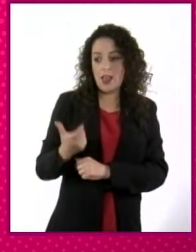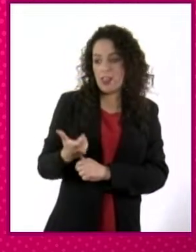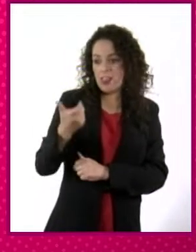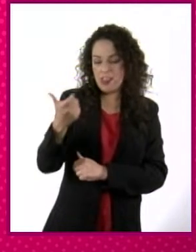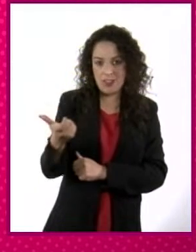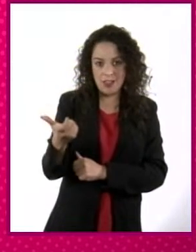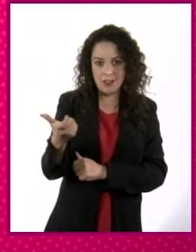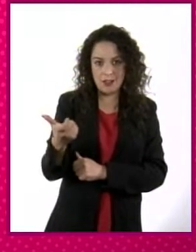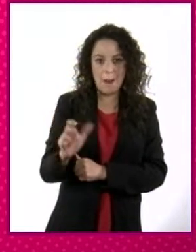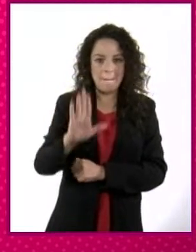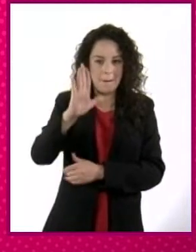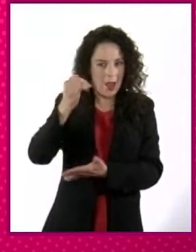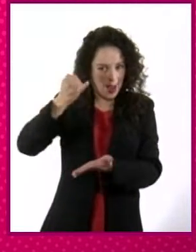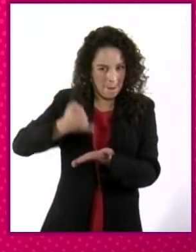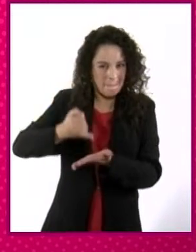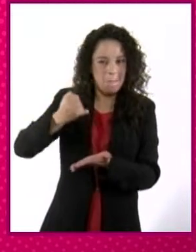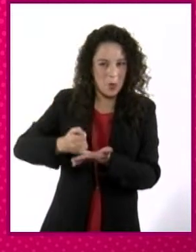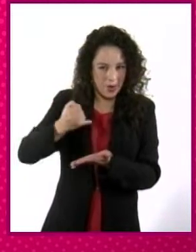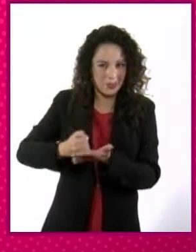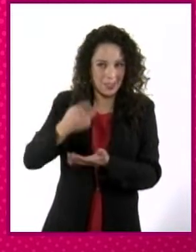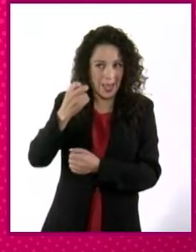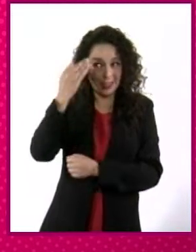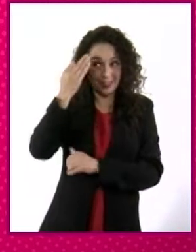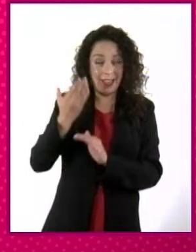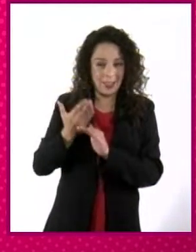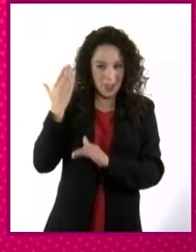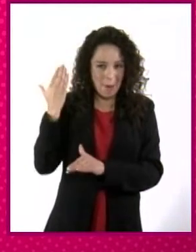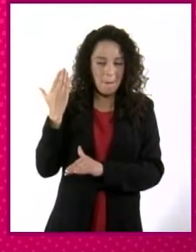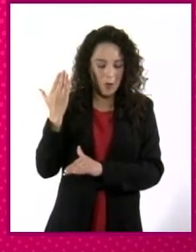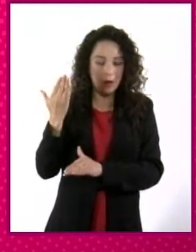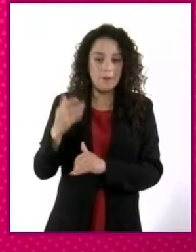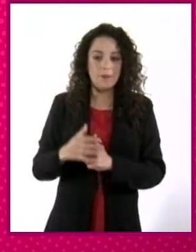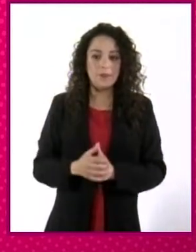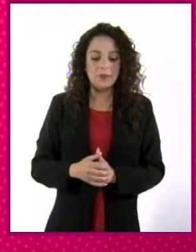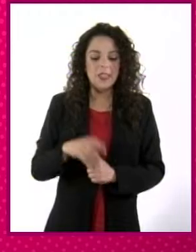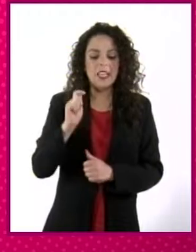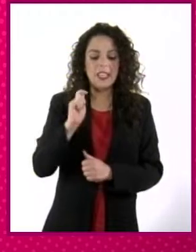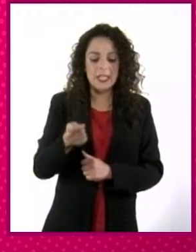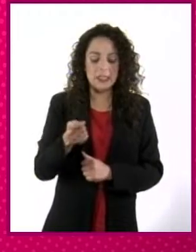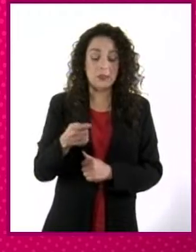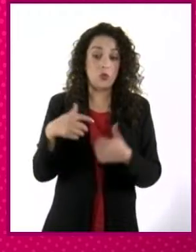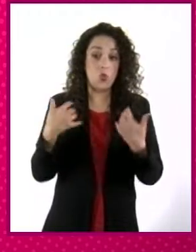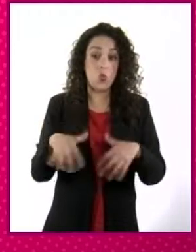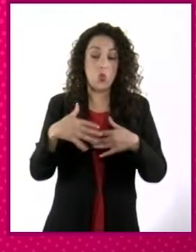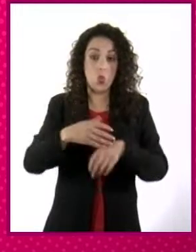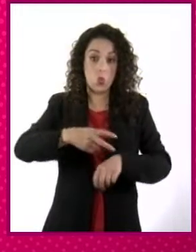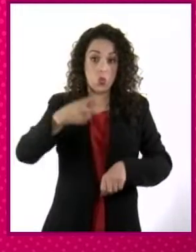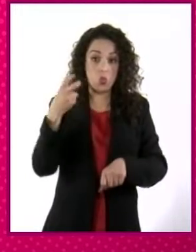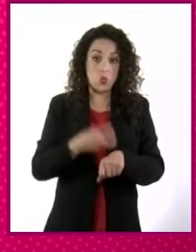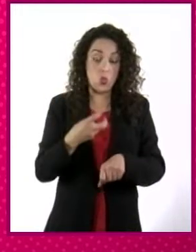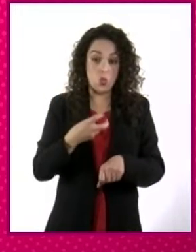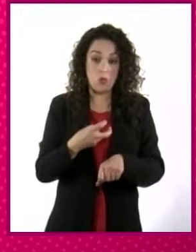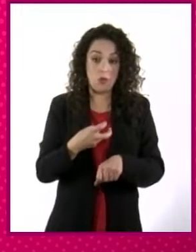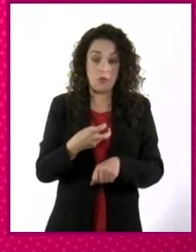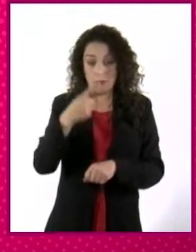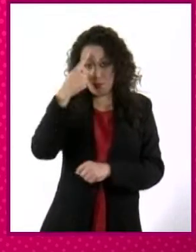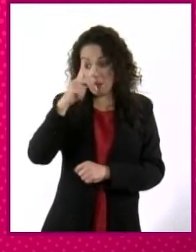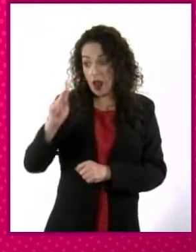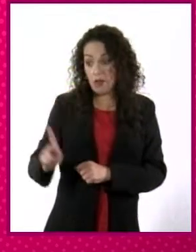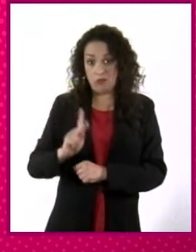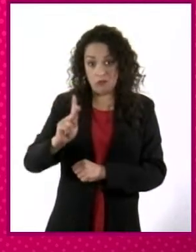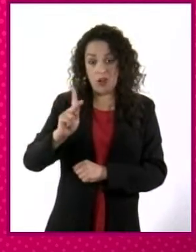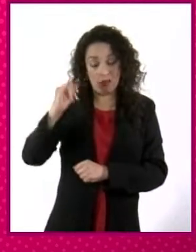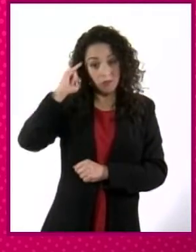el equivalente a los impuestos, eran muy exigentes para los pueblos indígenas porque eran la